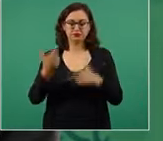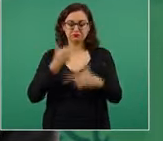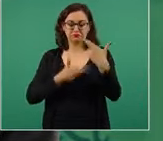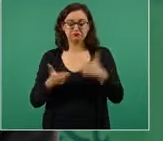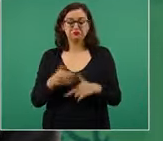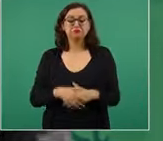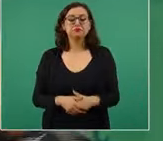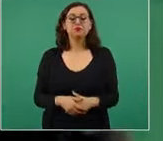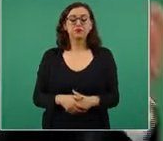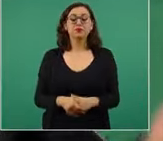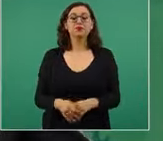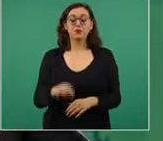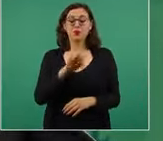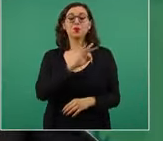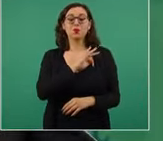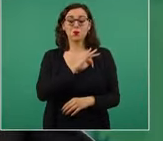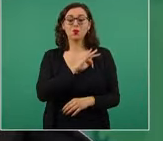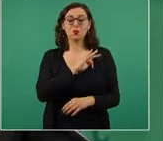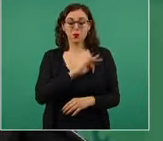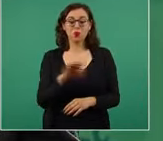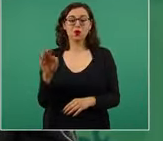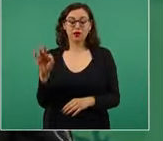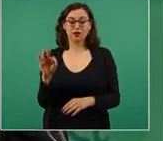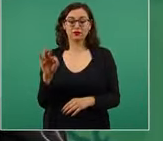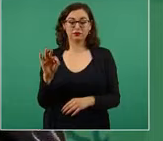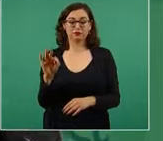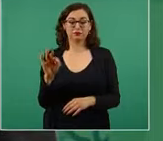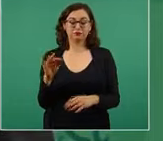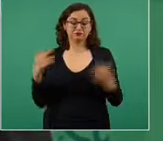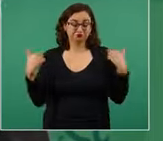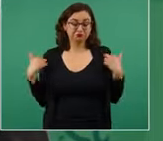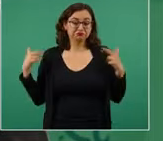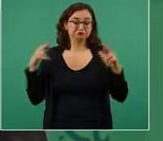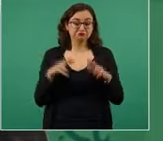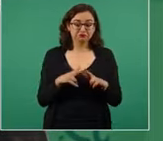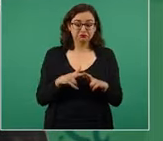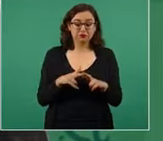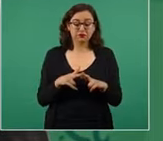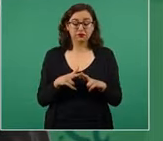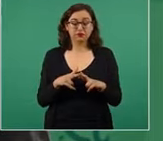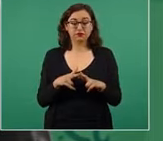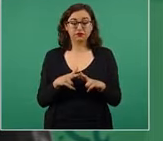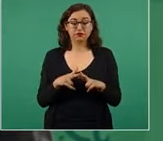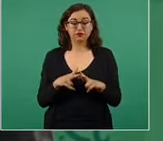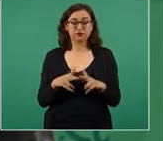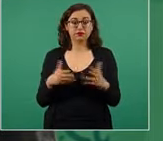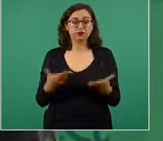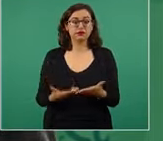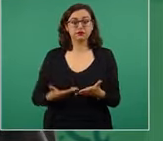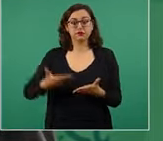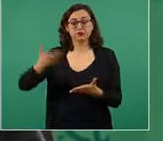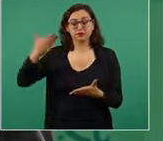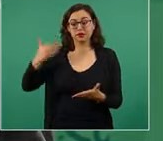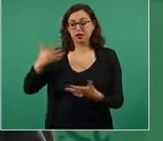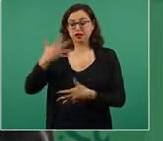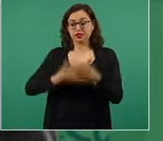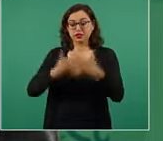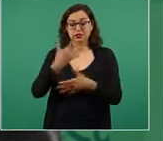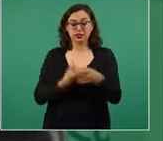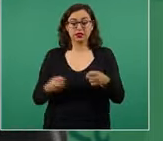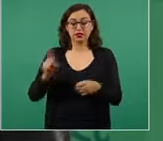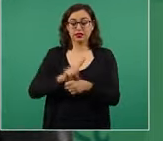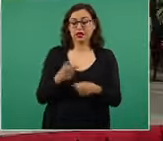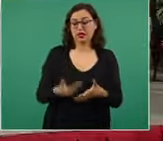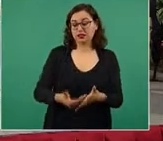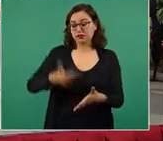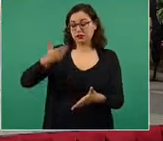si ya se vacunaron maestros, desde hace más de 15 días,